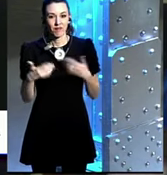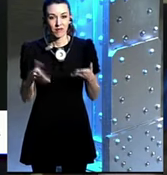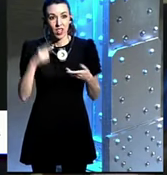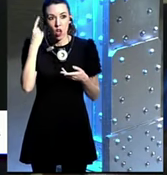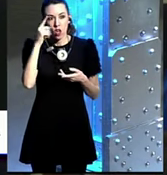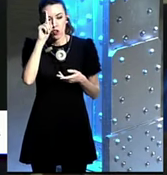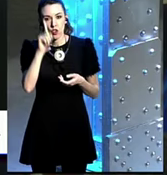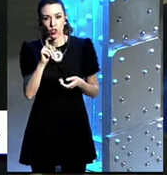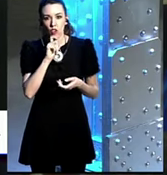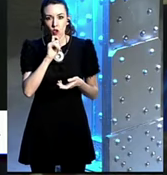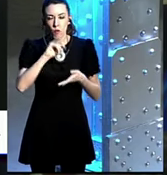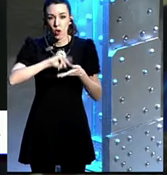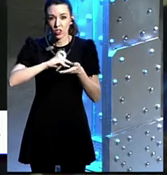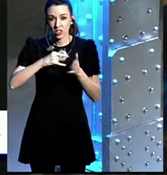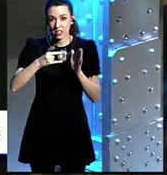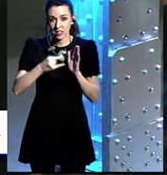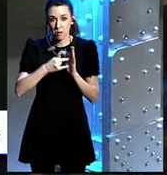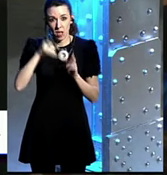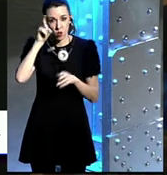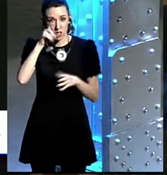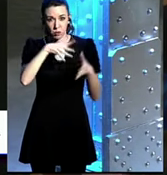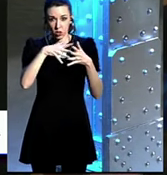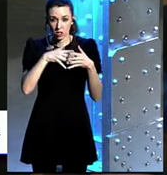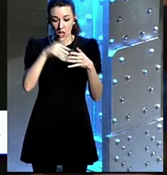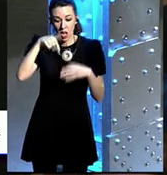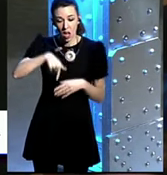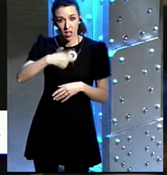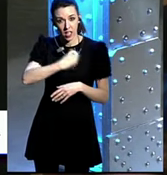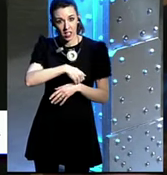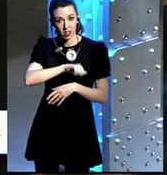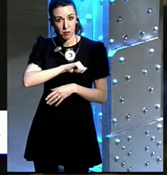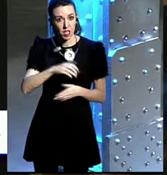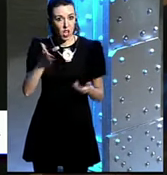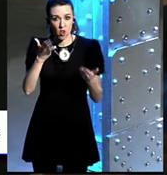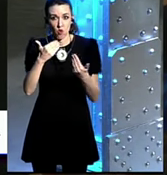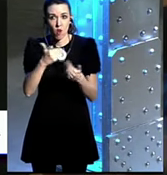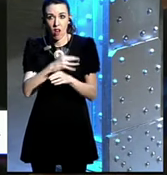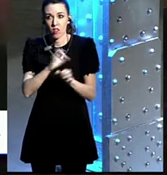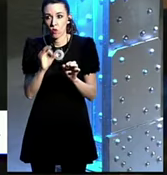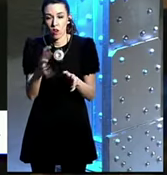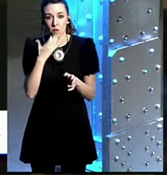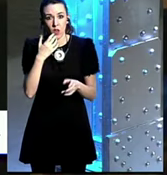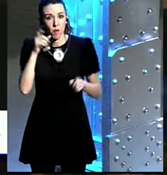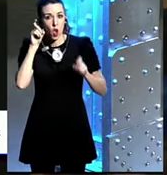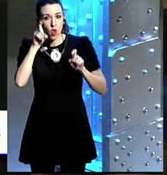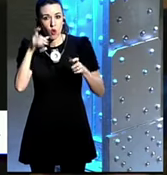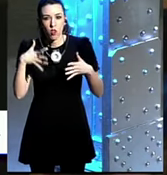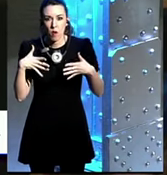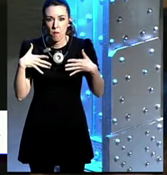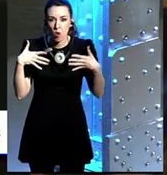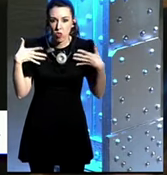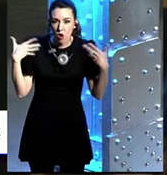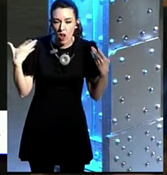no sé muy bien cómo es el sistema educativo estadounidense, pero aquí en el español no tenemos nada como educación emocional